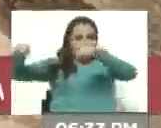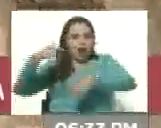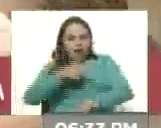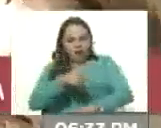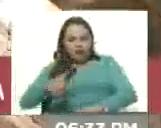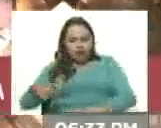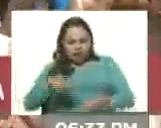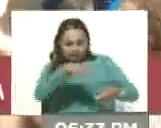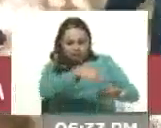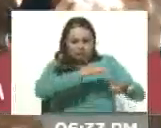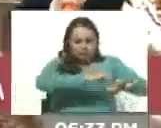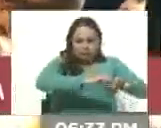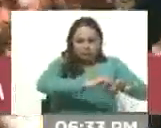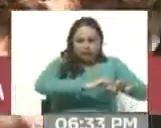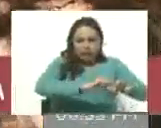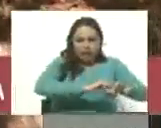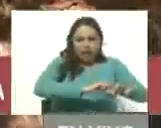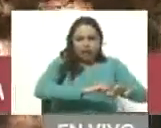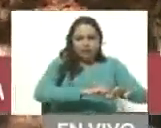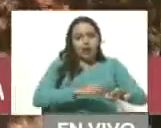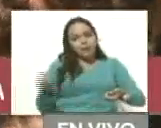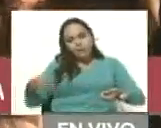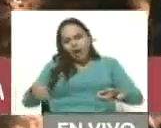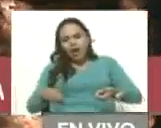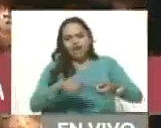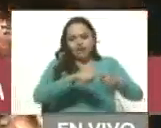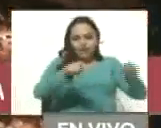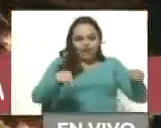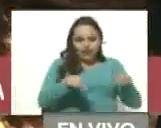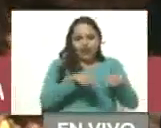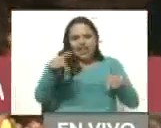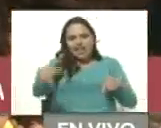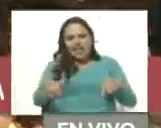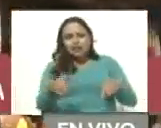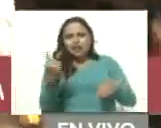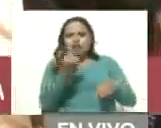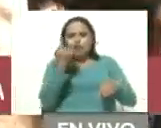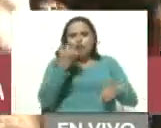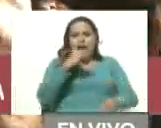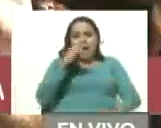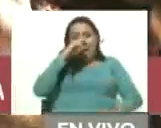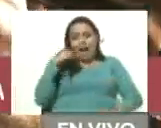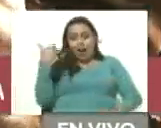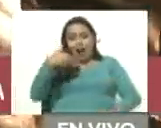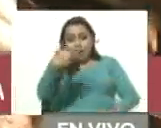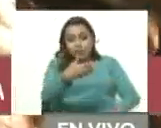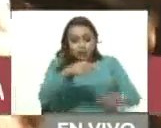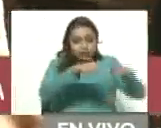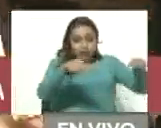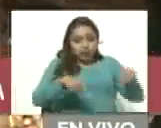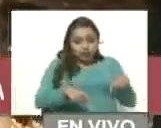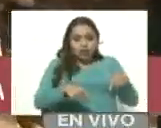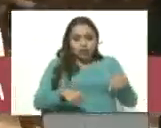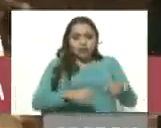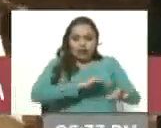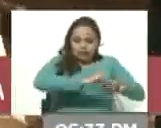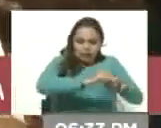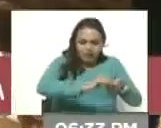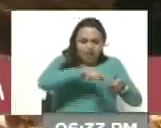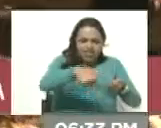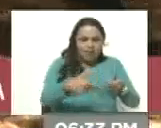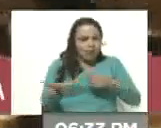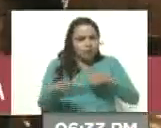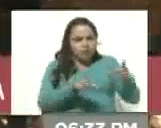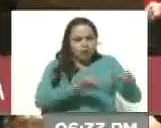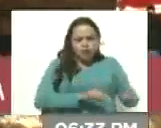lavaba la ropa había más lavadero por supuesto lo que pasa es que estos son los únicos que se preservan de la época y también